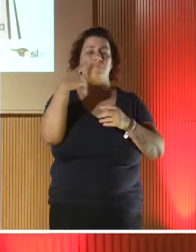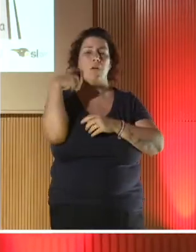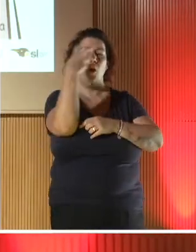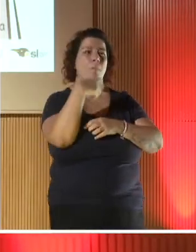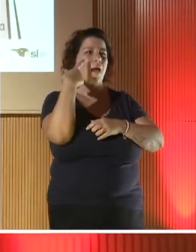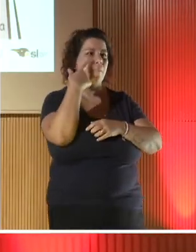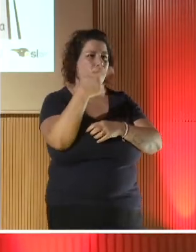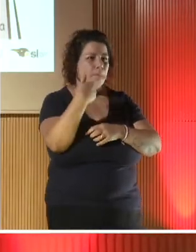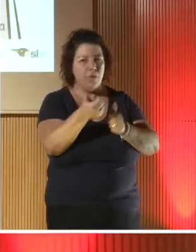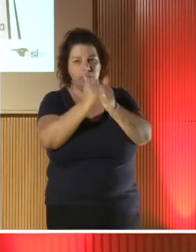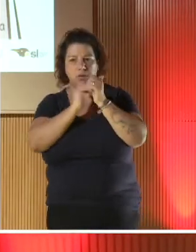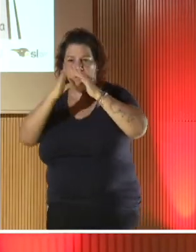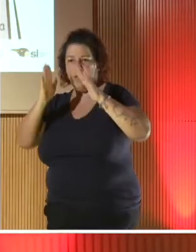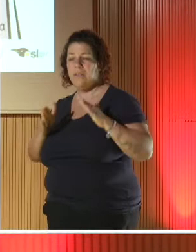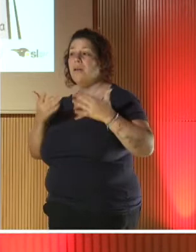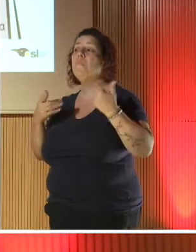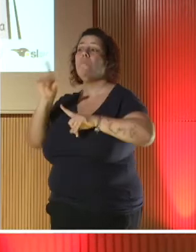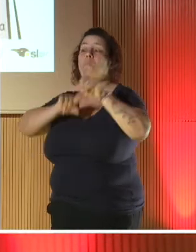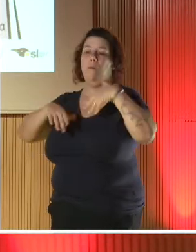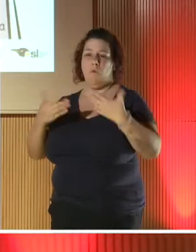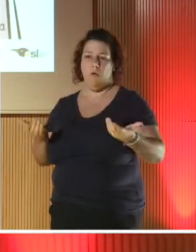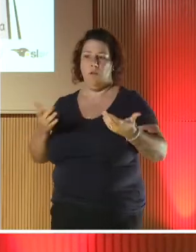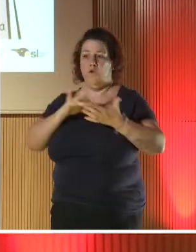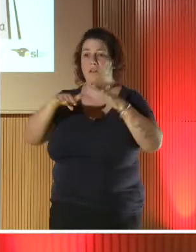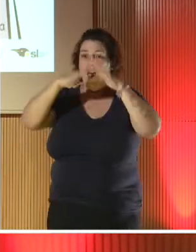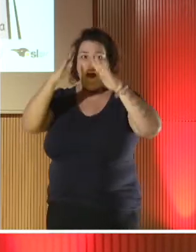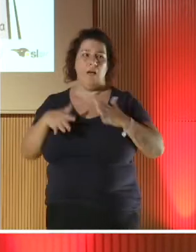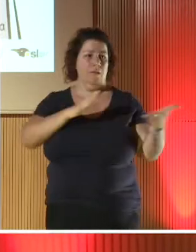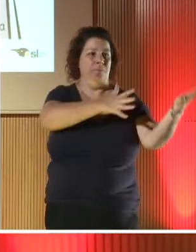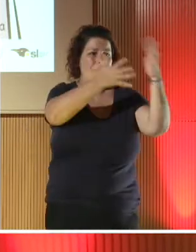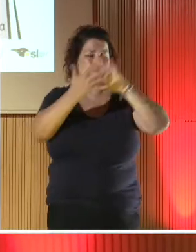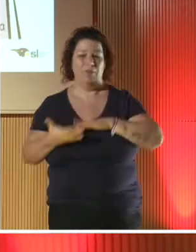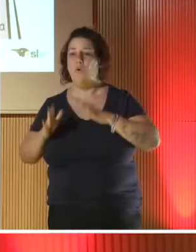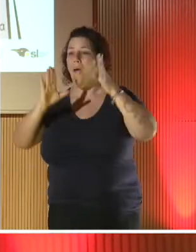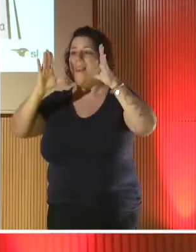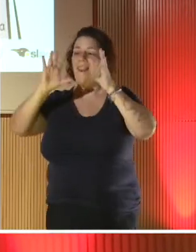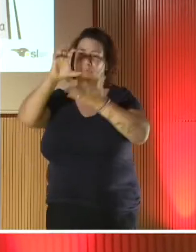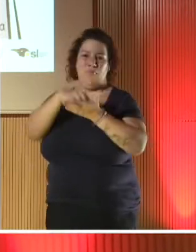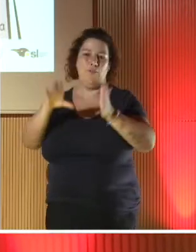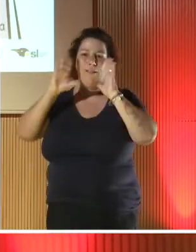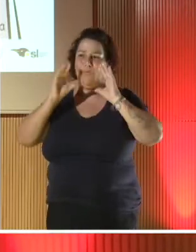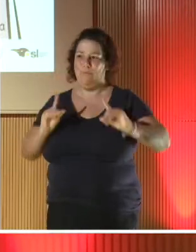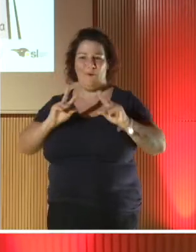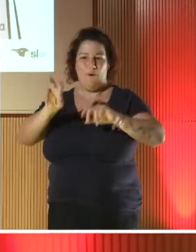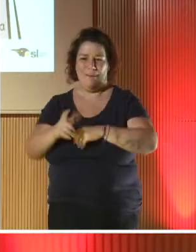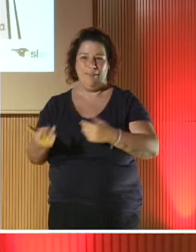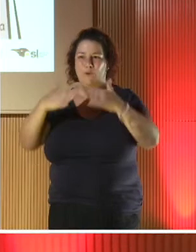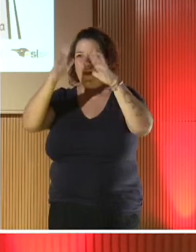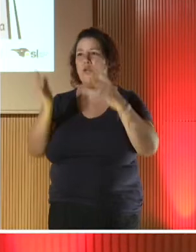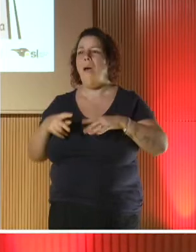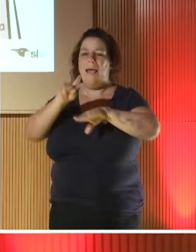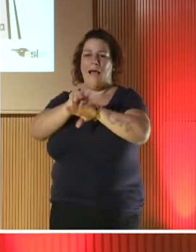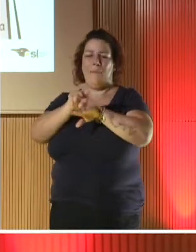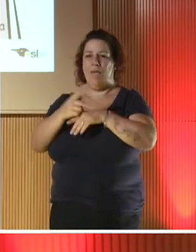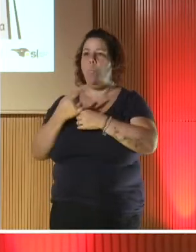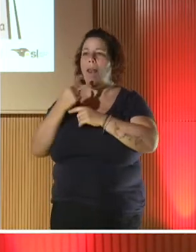hace para intentar replicarlo. Pero ¿cuál es el problema? Pues que luego tu casa no es un centro de atención temprana. Tú en tu casa no tienes una camilla y tienes